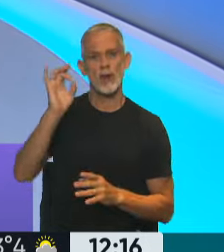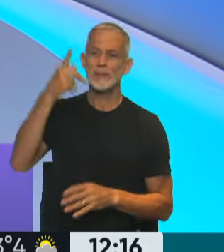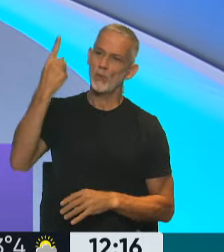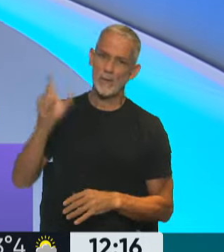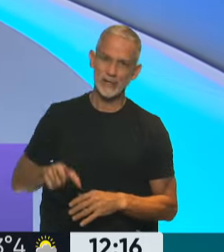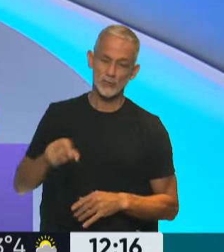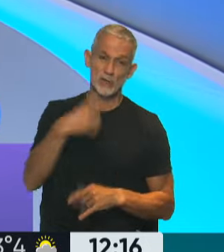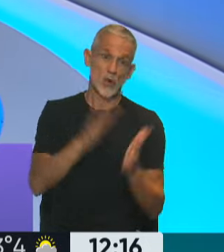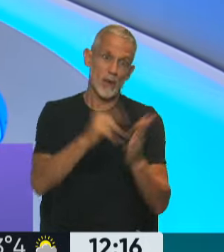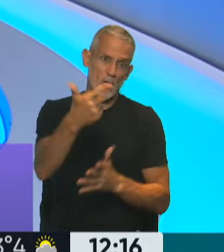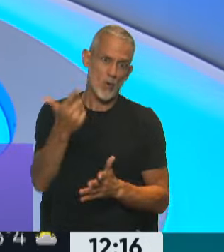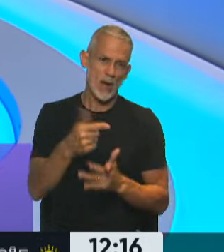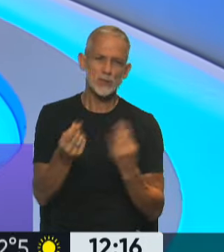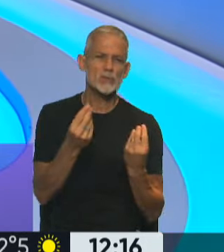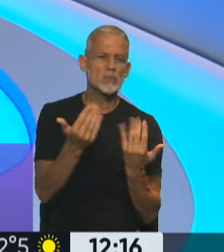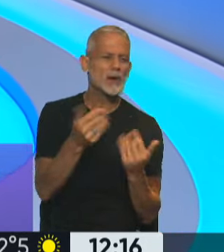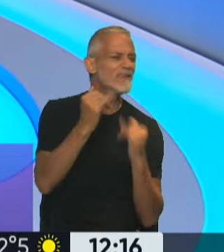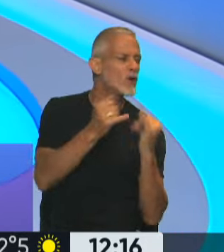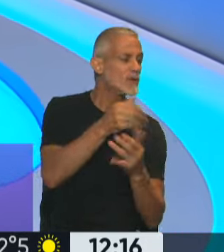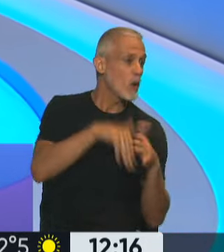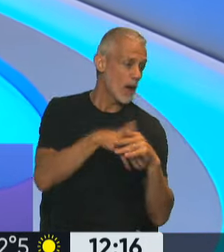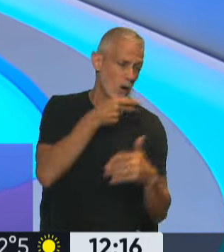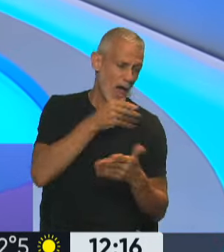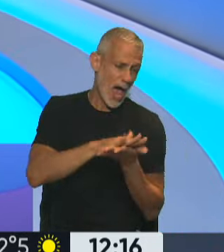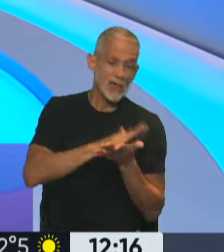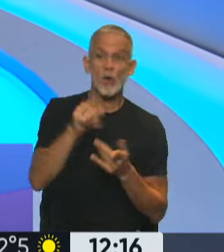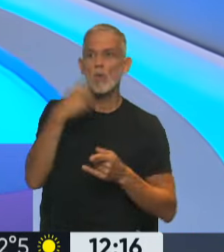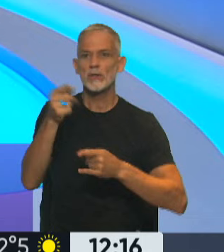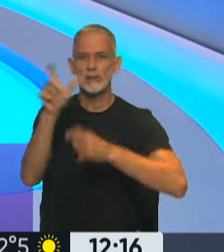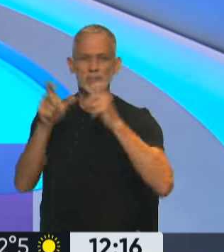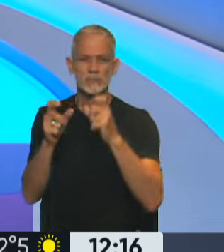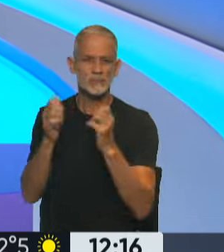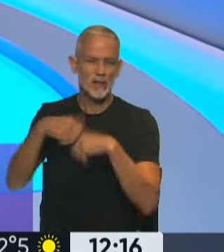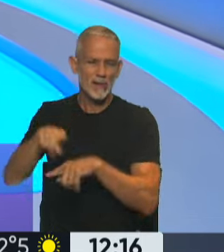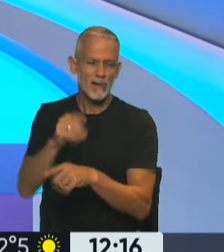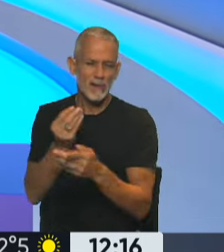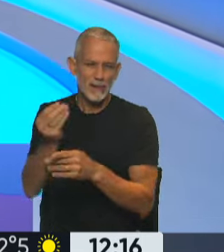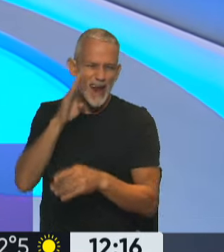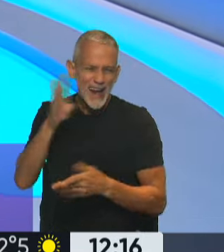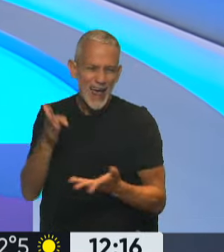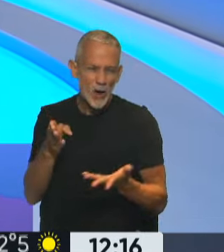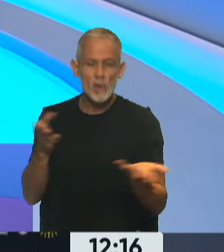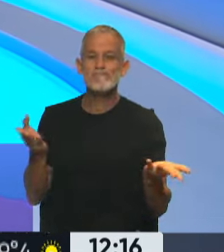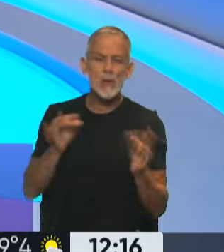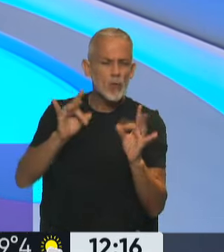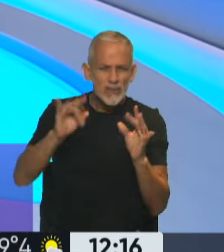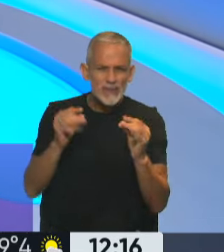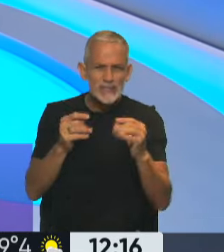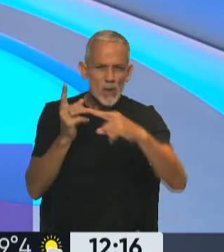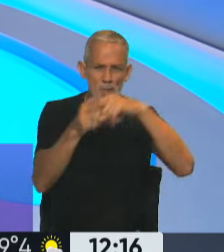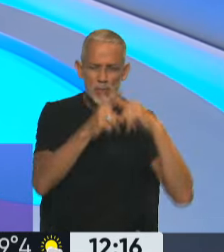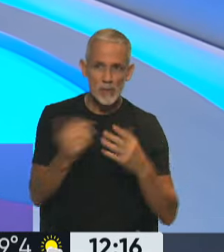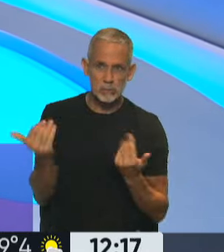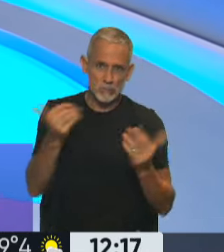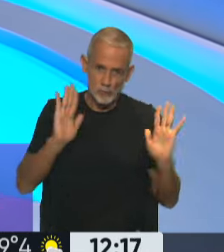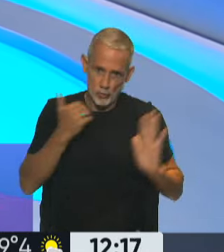resto no está en blanco, o qué sé yo, tiene otras actividades no declaradas. Por eso va a ser muy difícil hacer ese cociente, no sé cómo lo va a